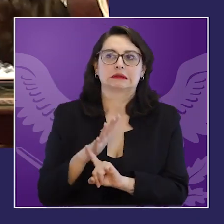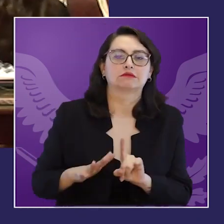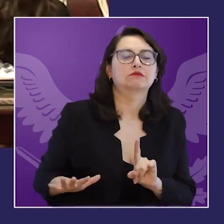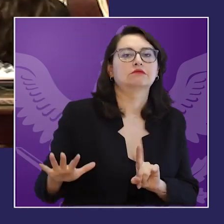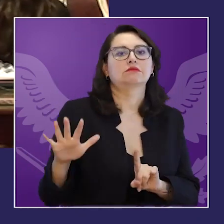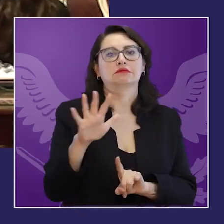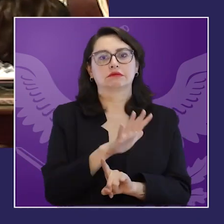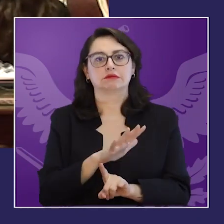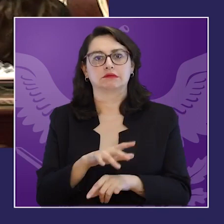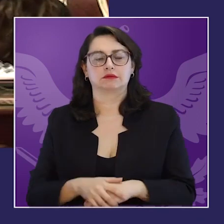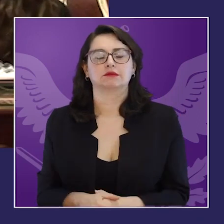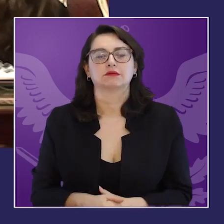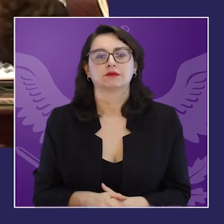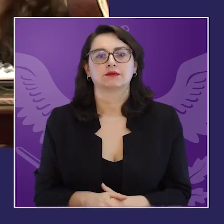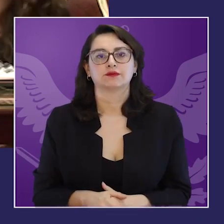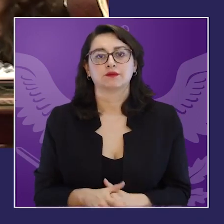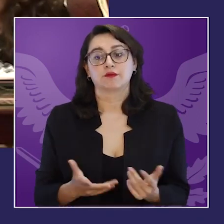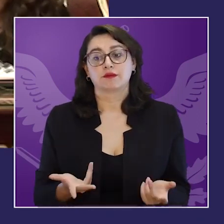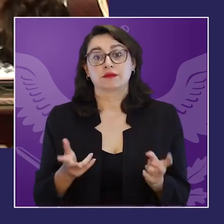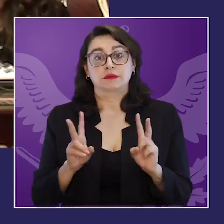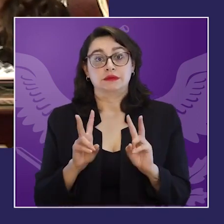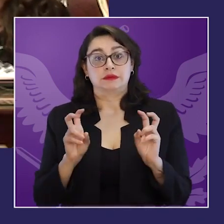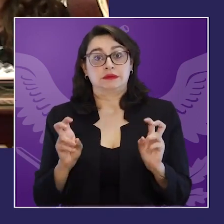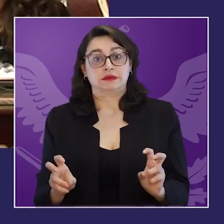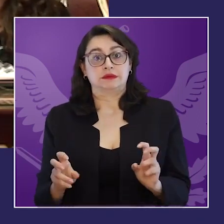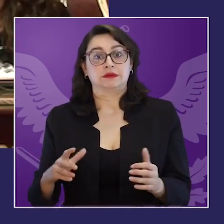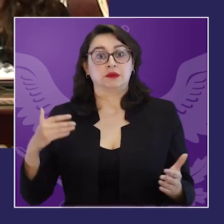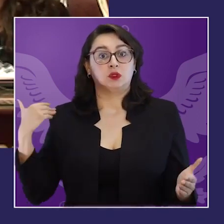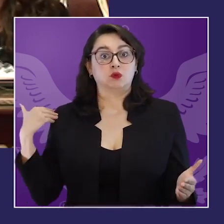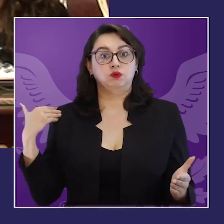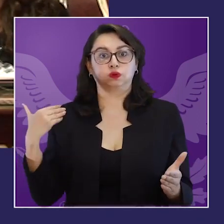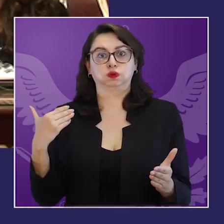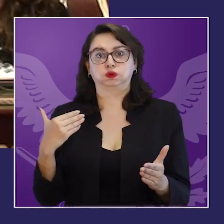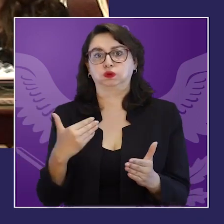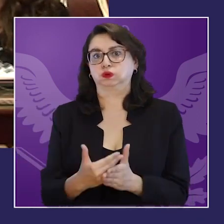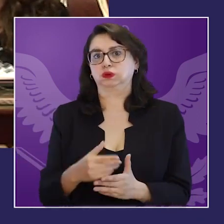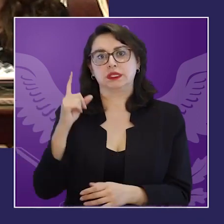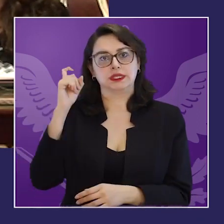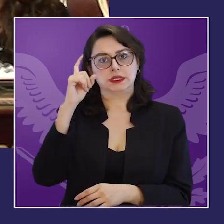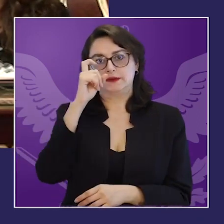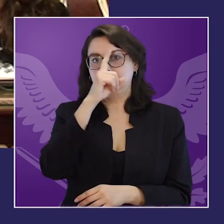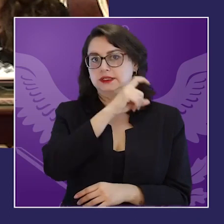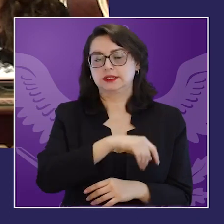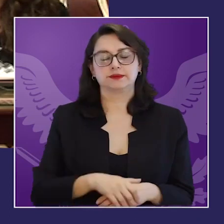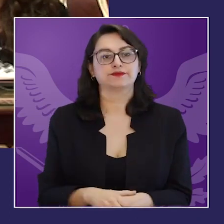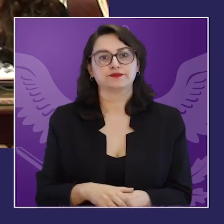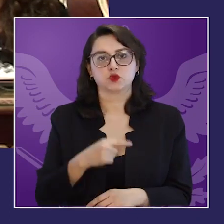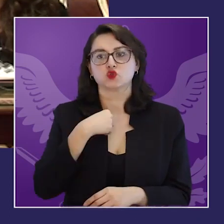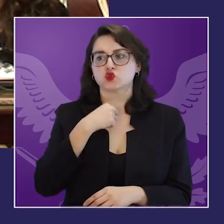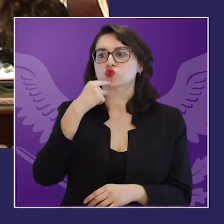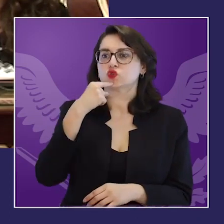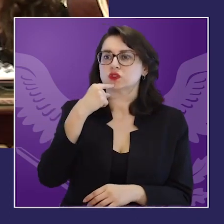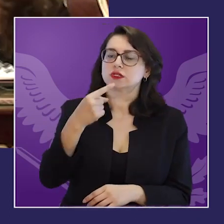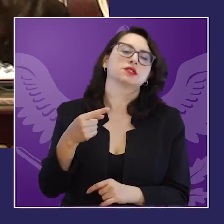el corazón de la transformación social de los temas de femicidio, feminicidio. Y este es un tema